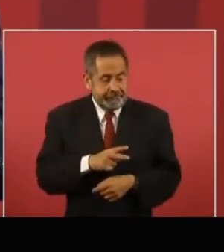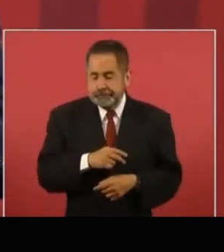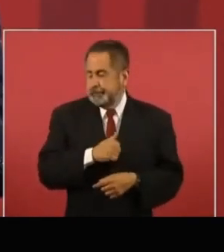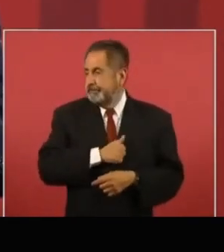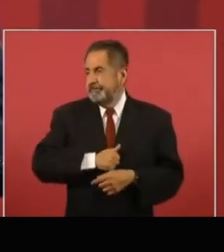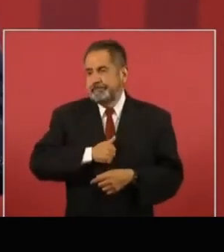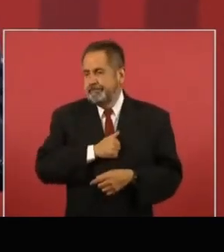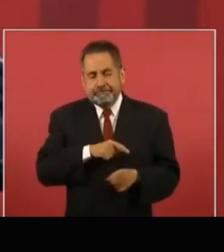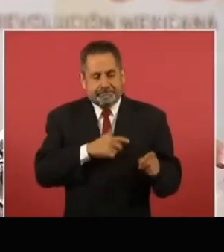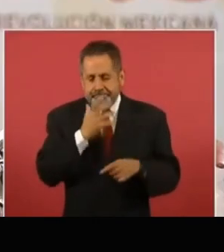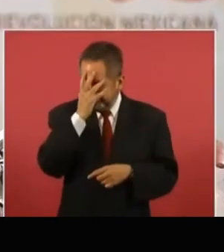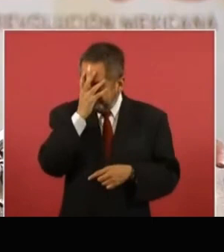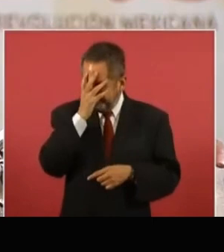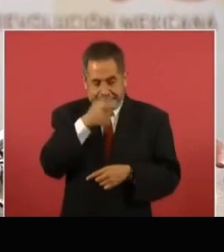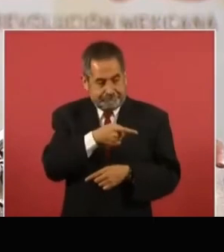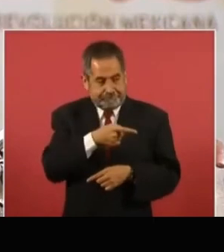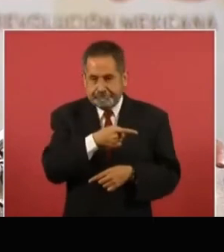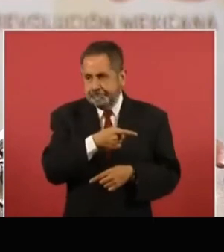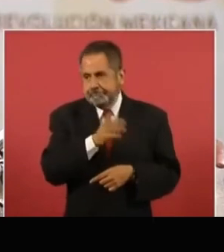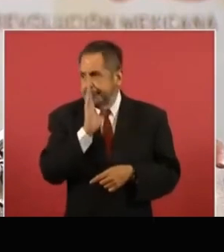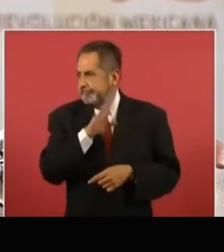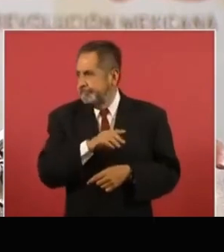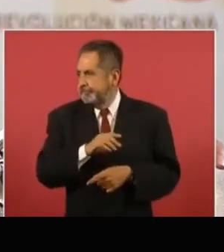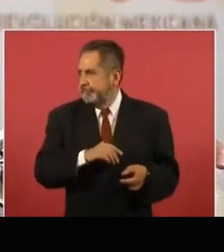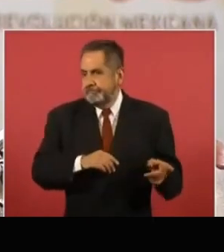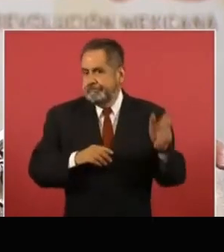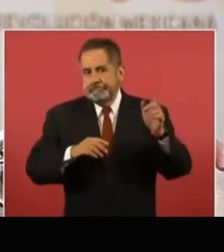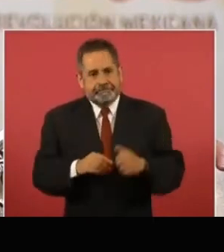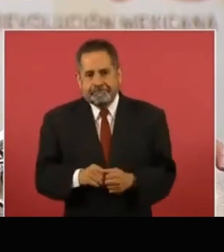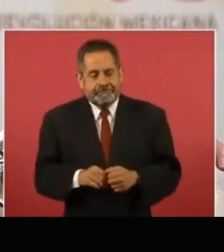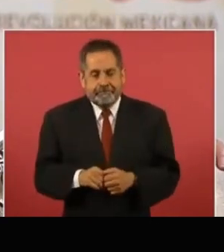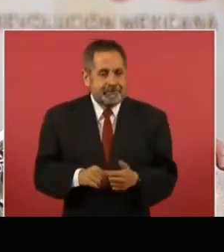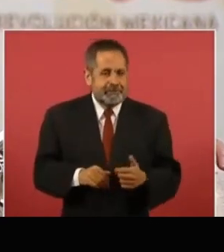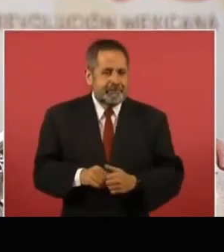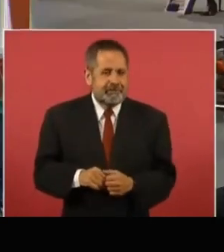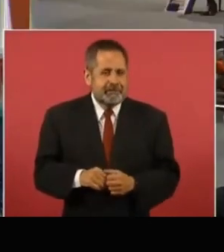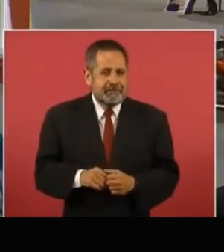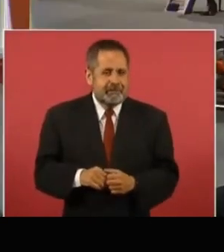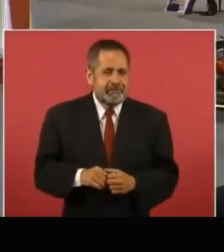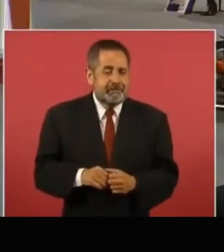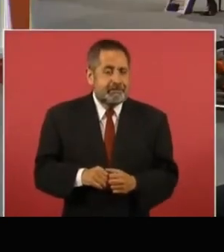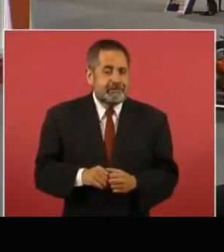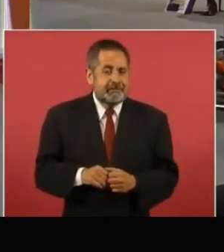de pena ajena pajín ese sí